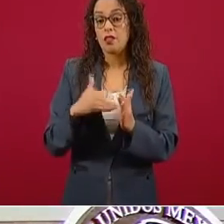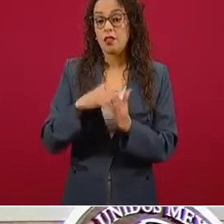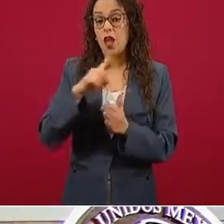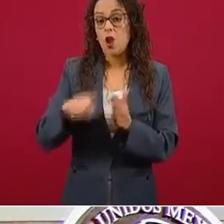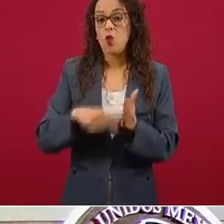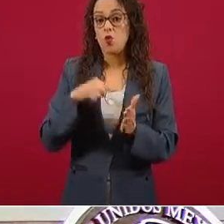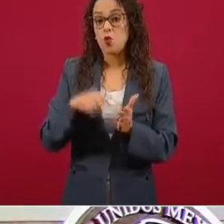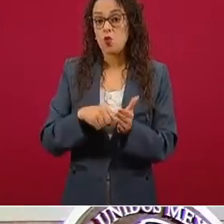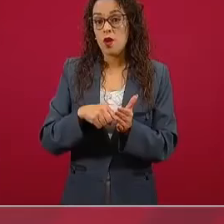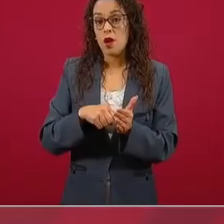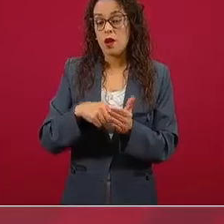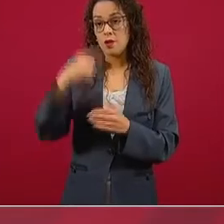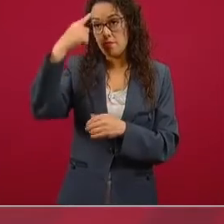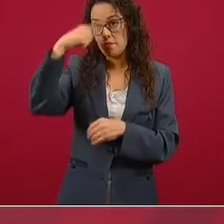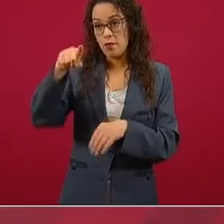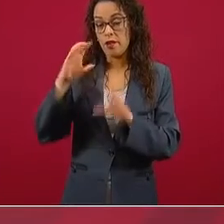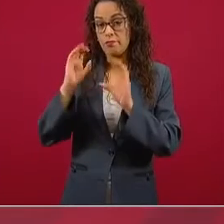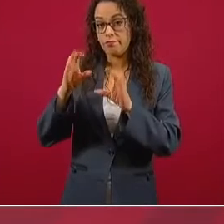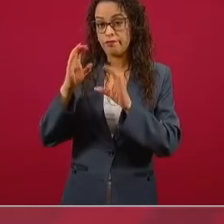de presupuesto.